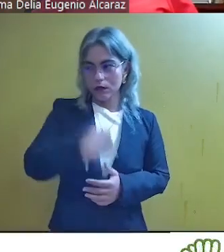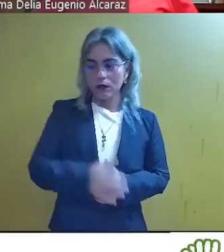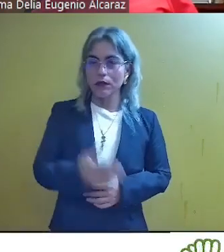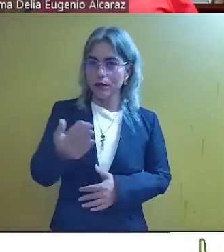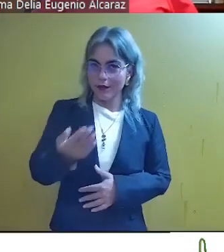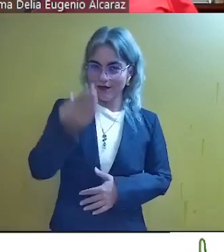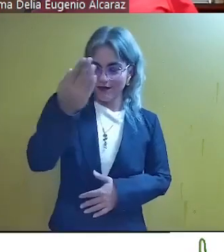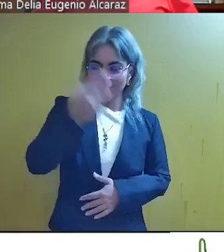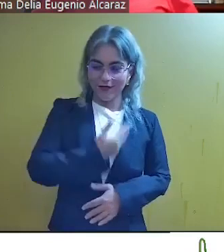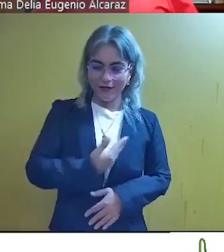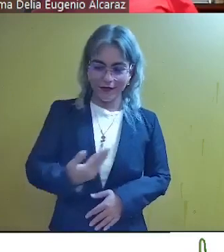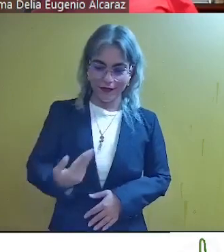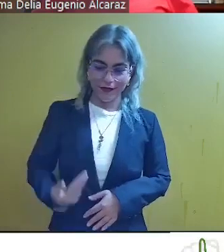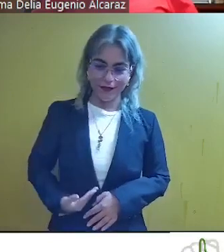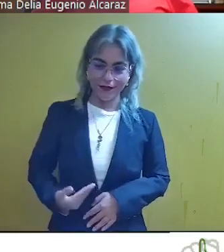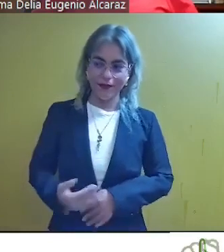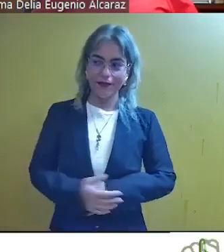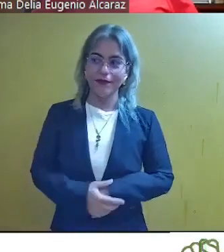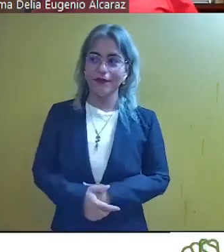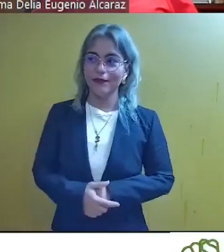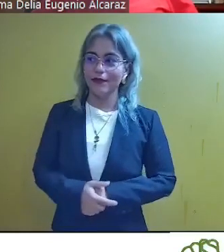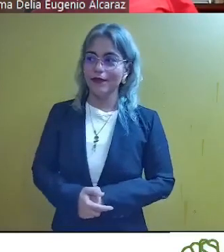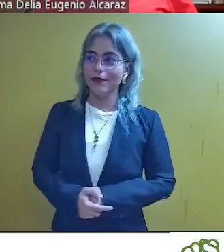cuanto, gracias.